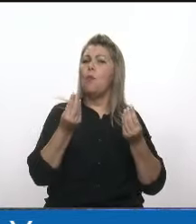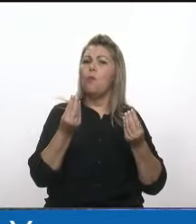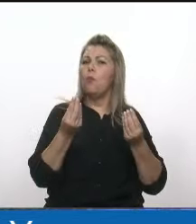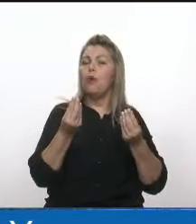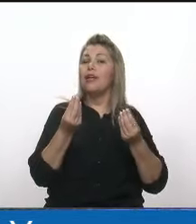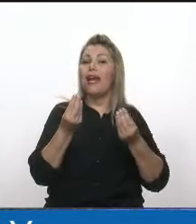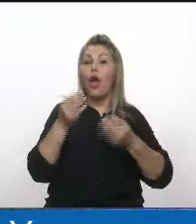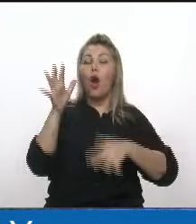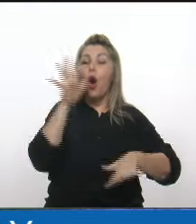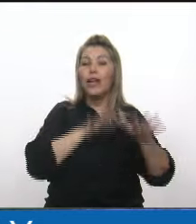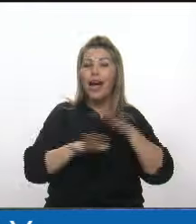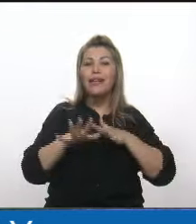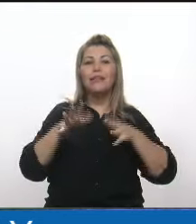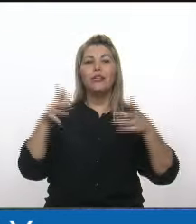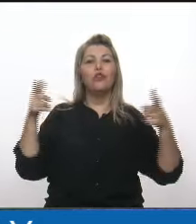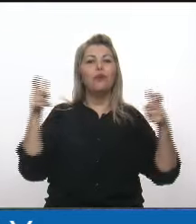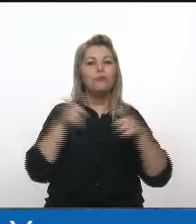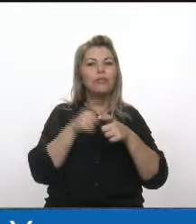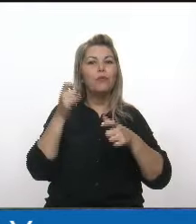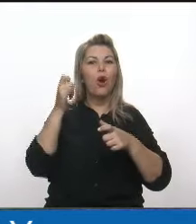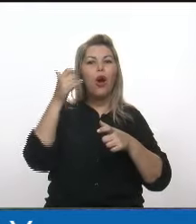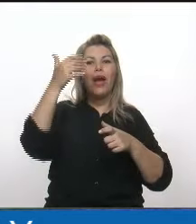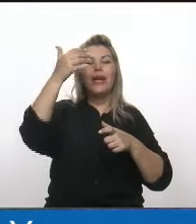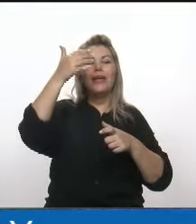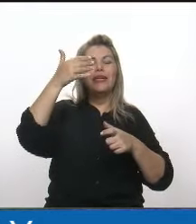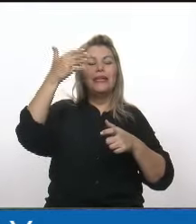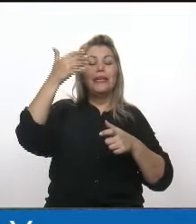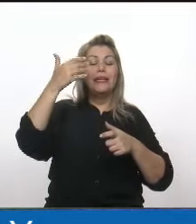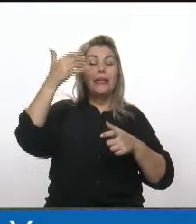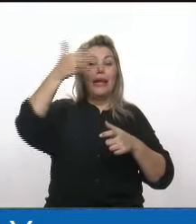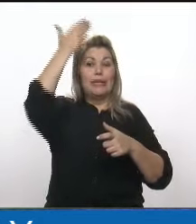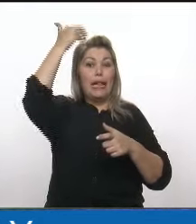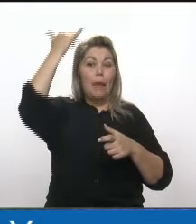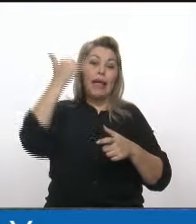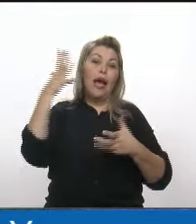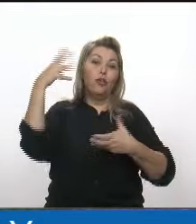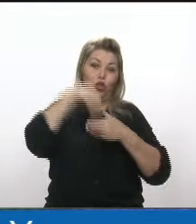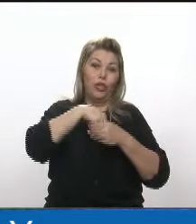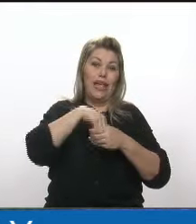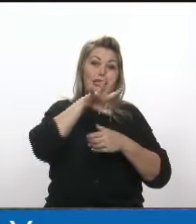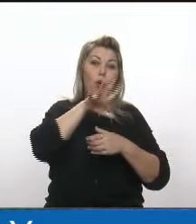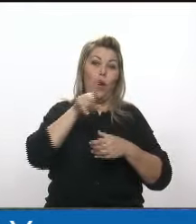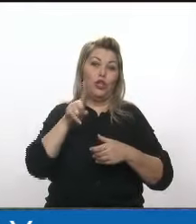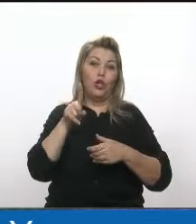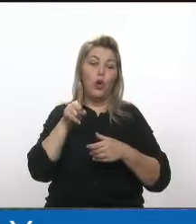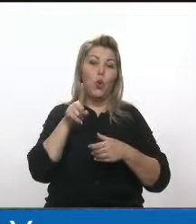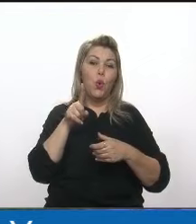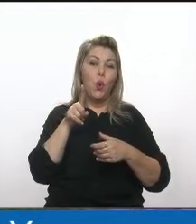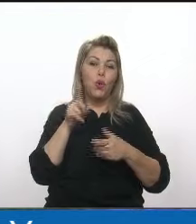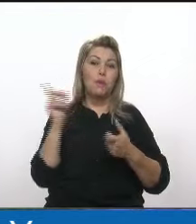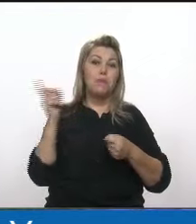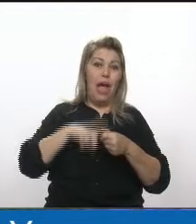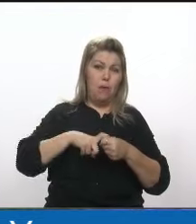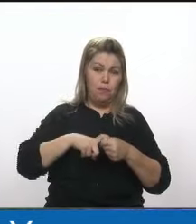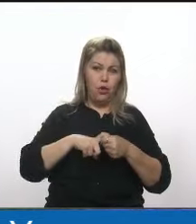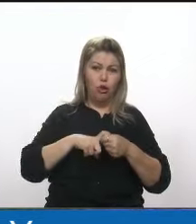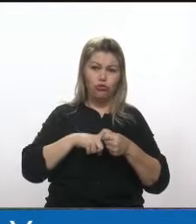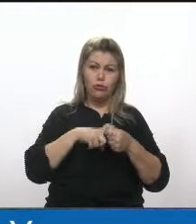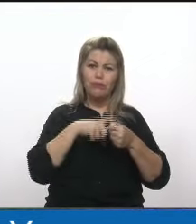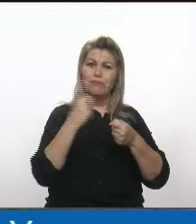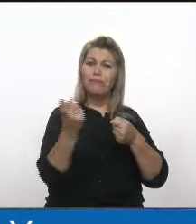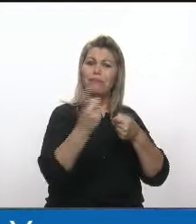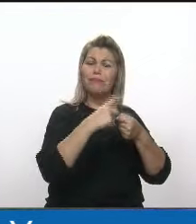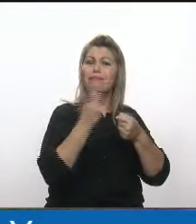islámica tiene 51 miembros sí parte de esos miembros pertenecen al comité de